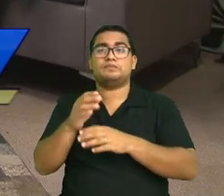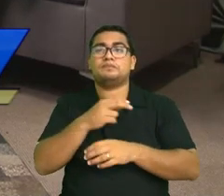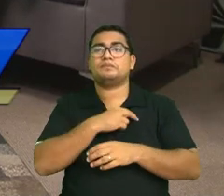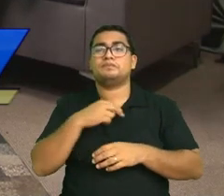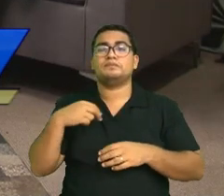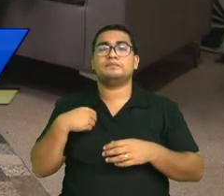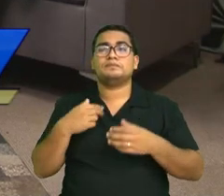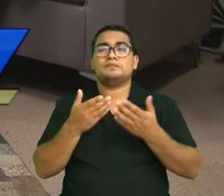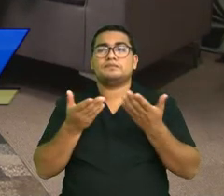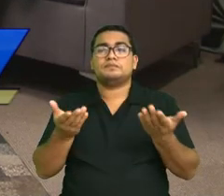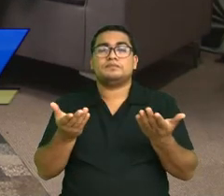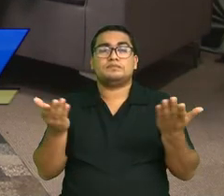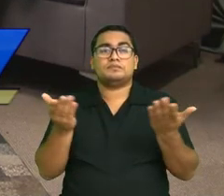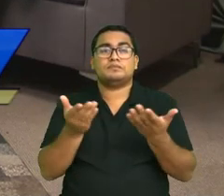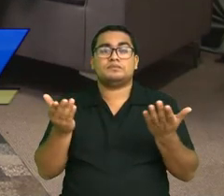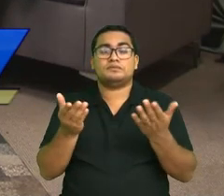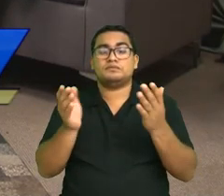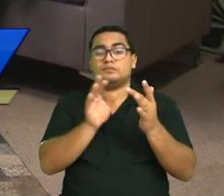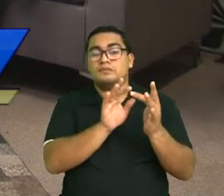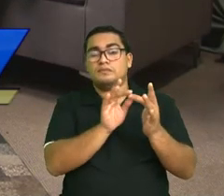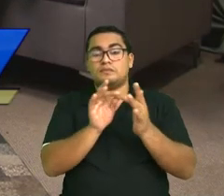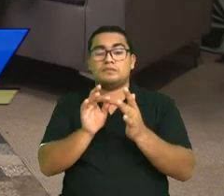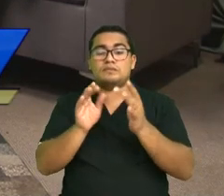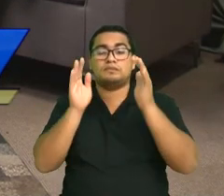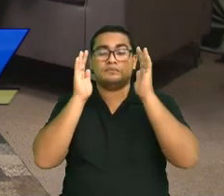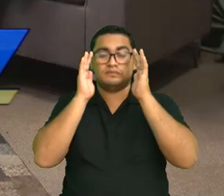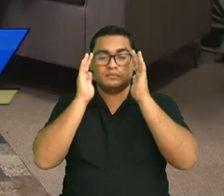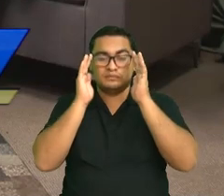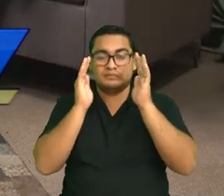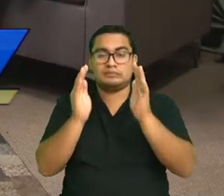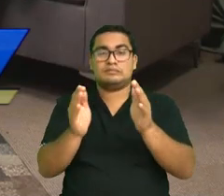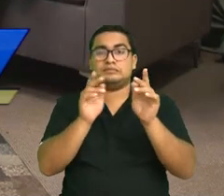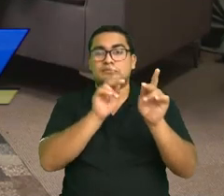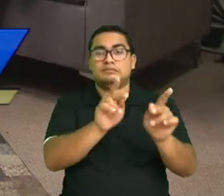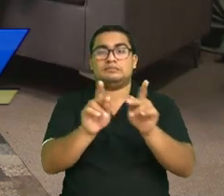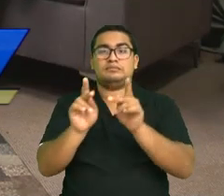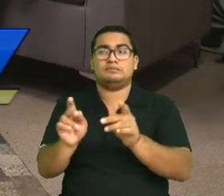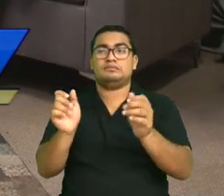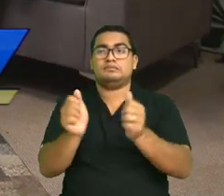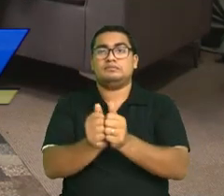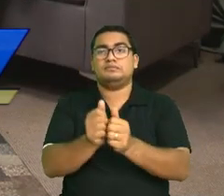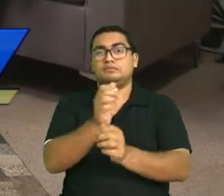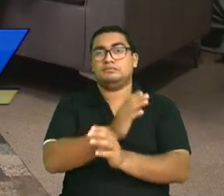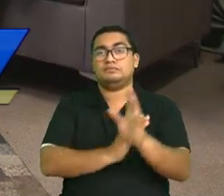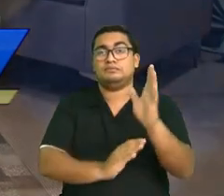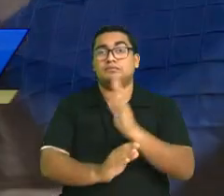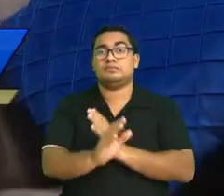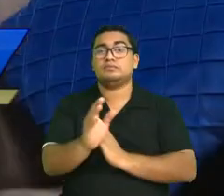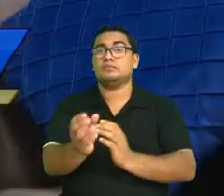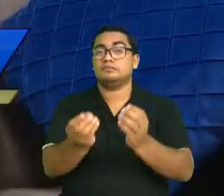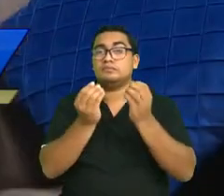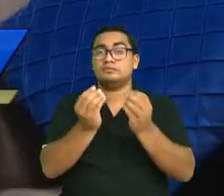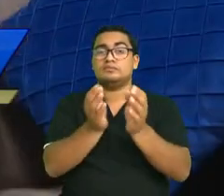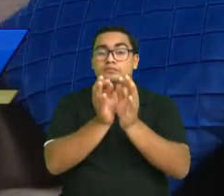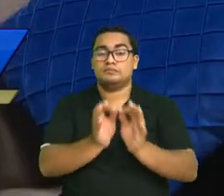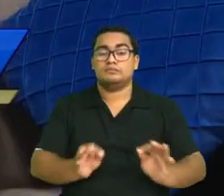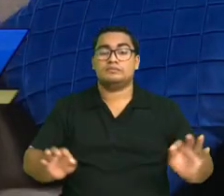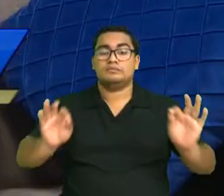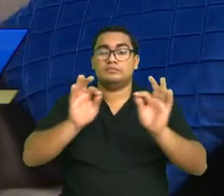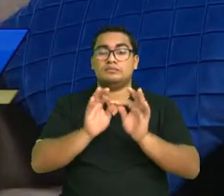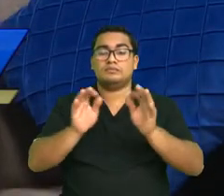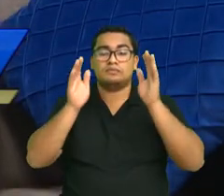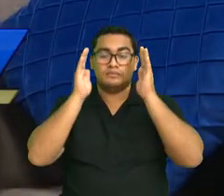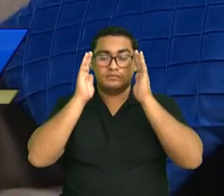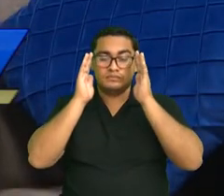políticas dirigidas específicamente a estas personas, porque es importante la atención integral desde